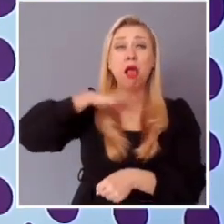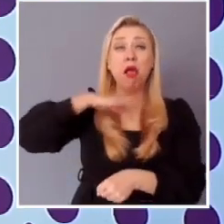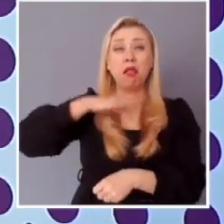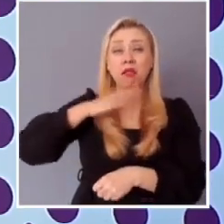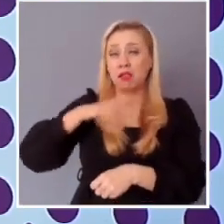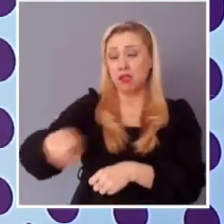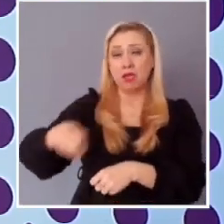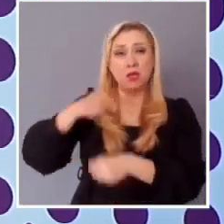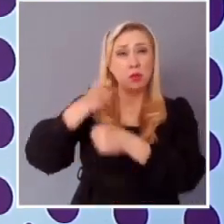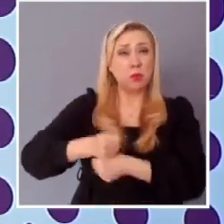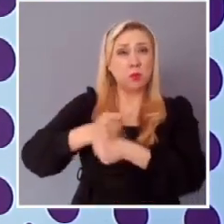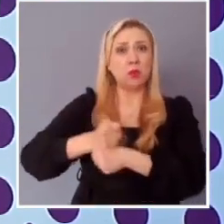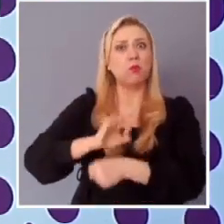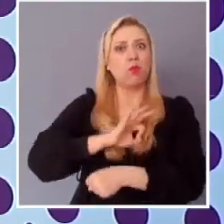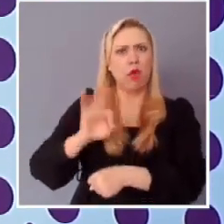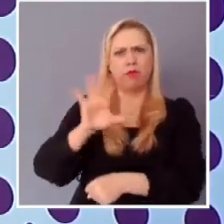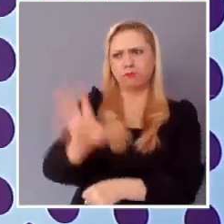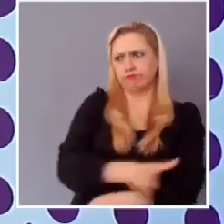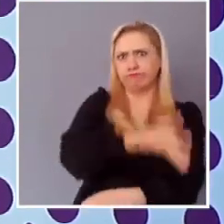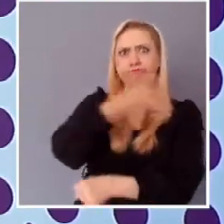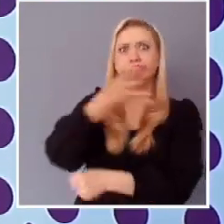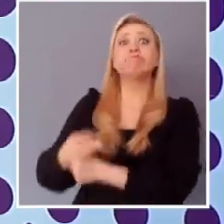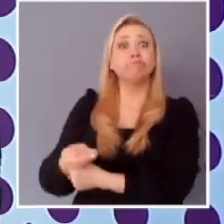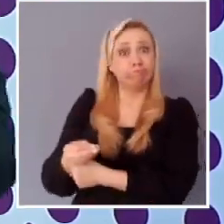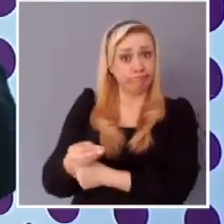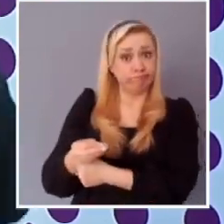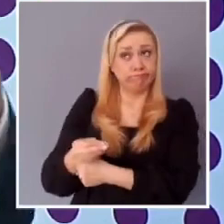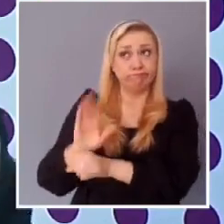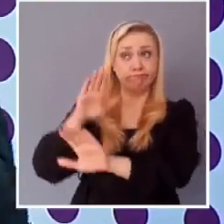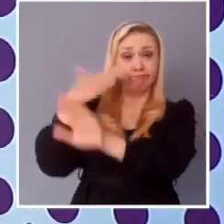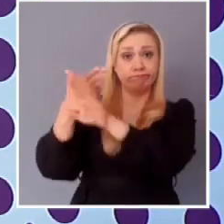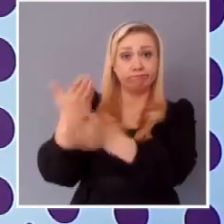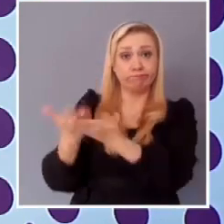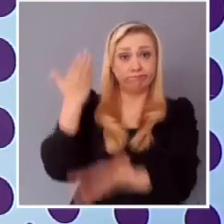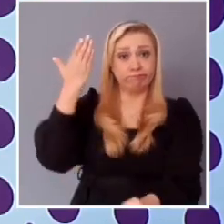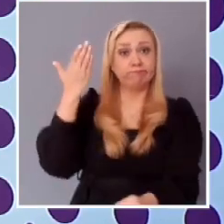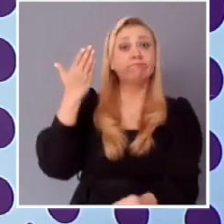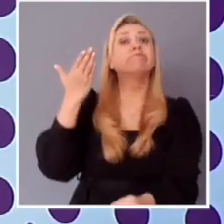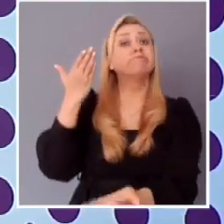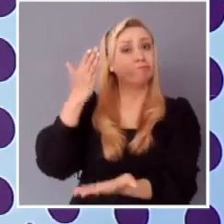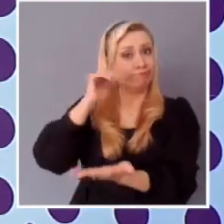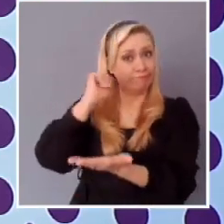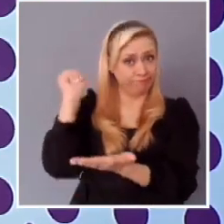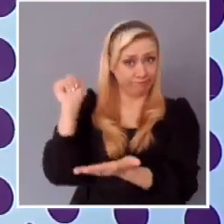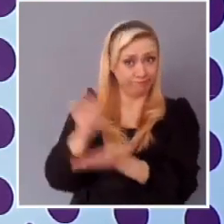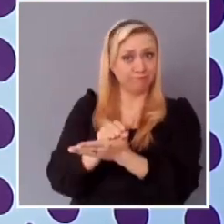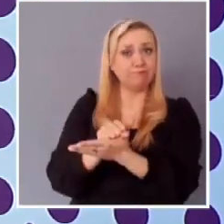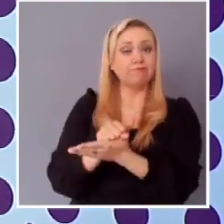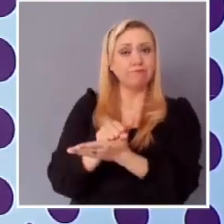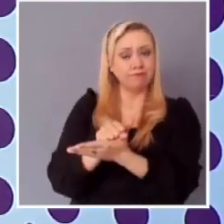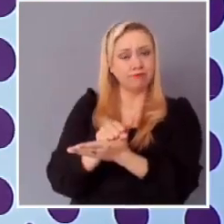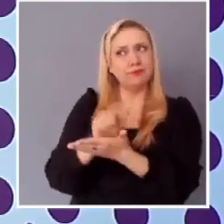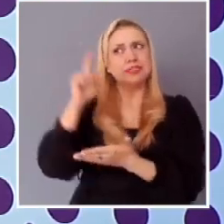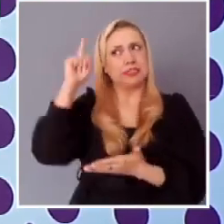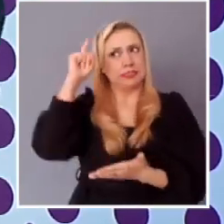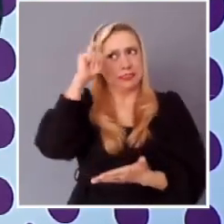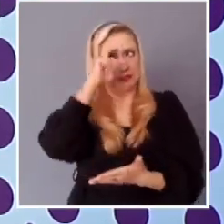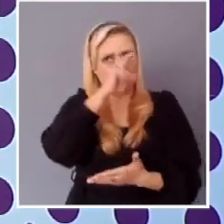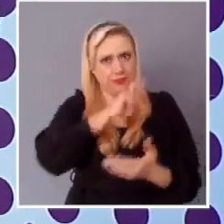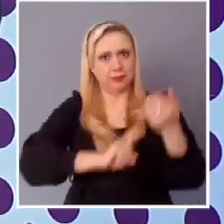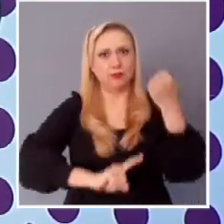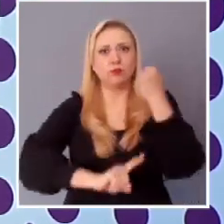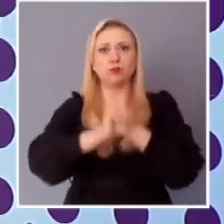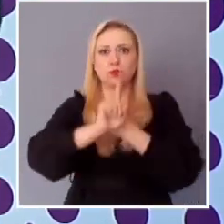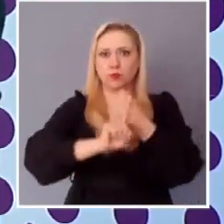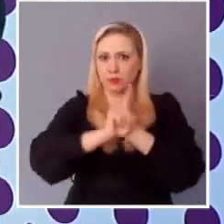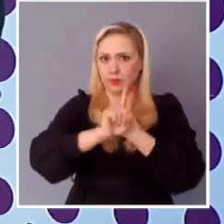también abordar atendiendo la agenda de derechos humanos. La tarea, como vemos, es compleja, pero es importante comenzar